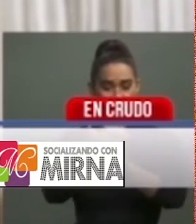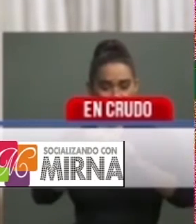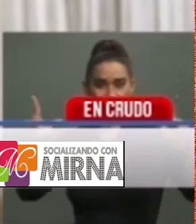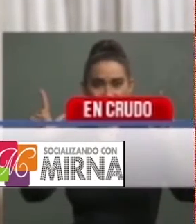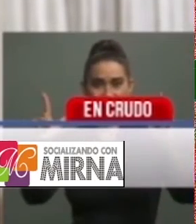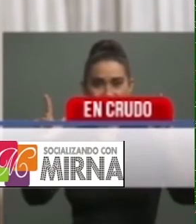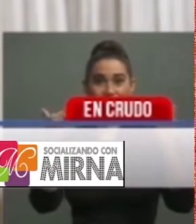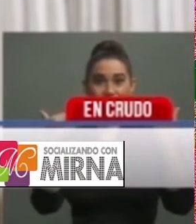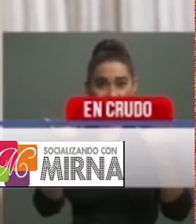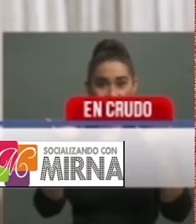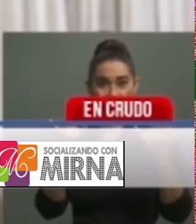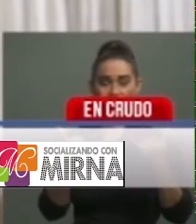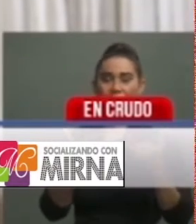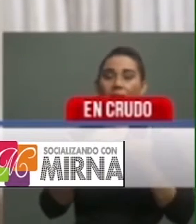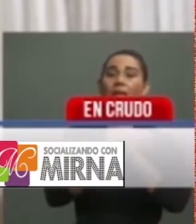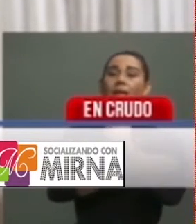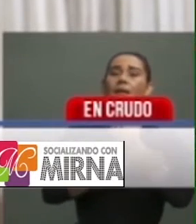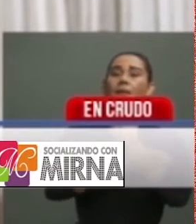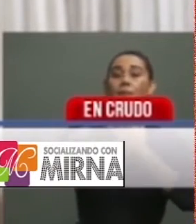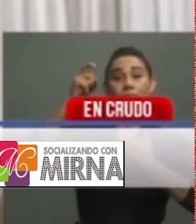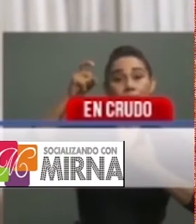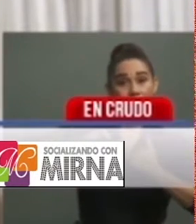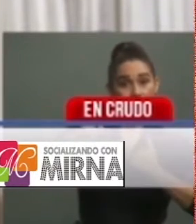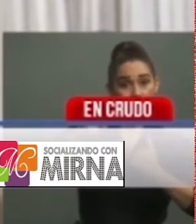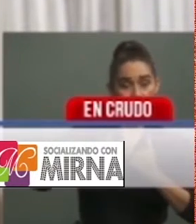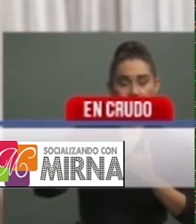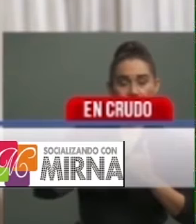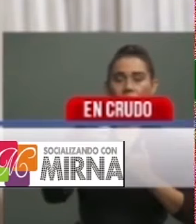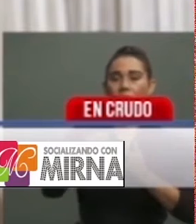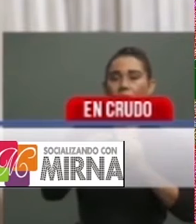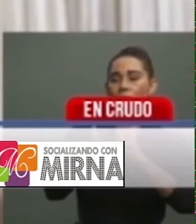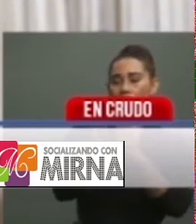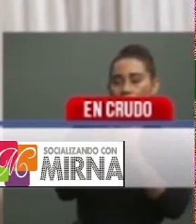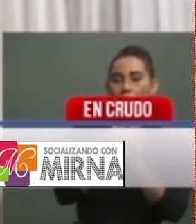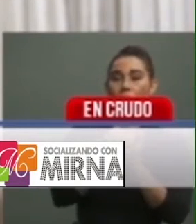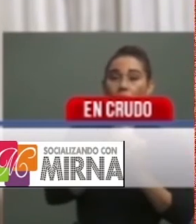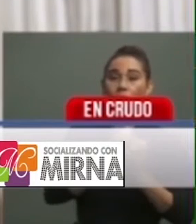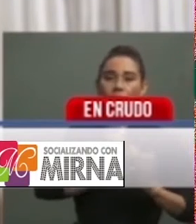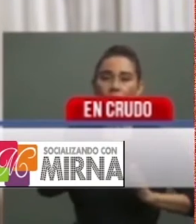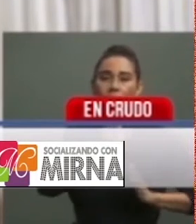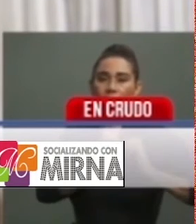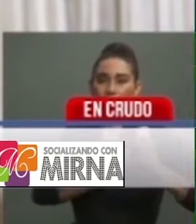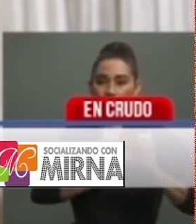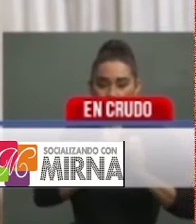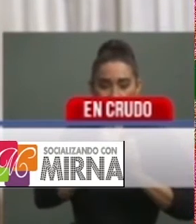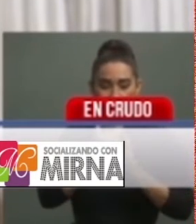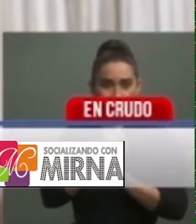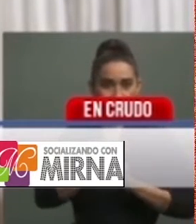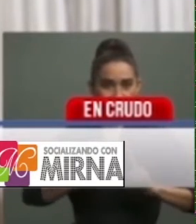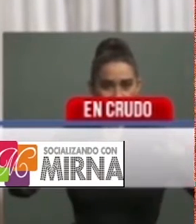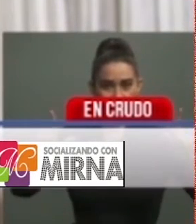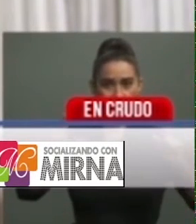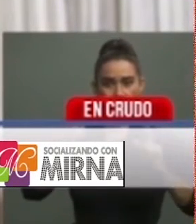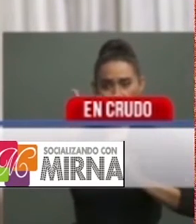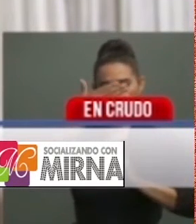el espectáculo, también yo digo las actividades sociales también. Últimamente se han